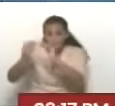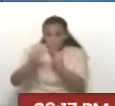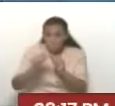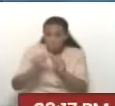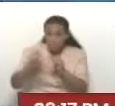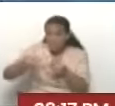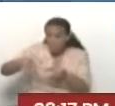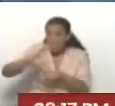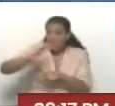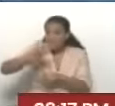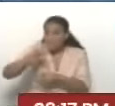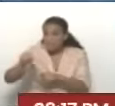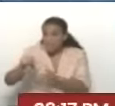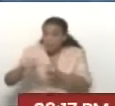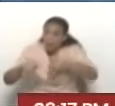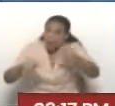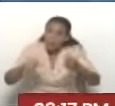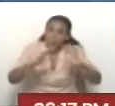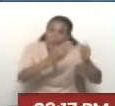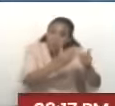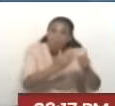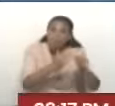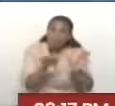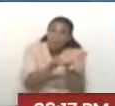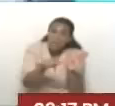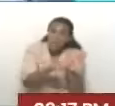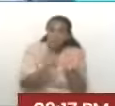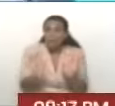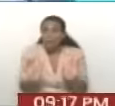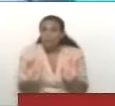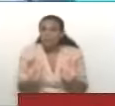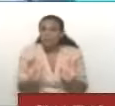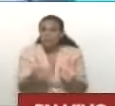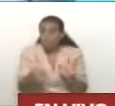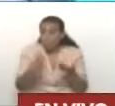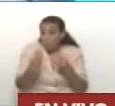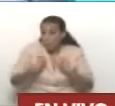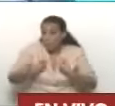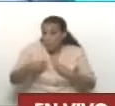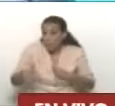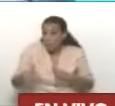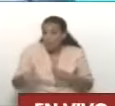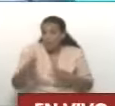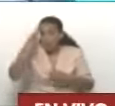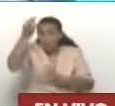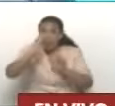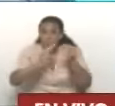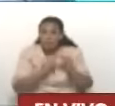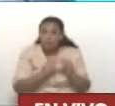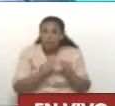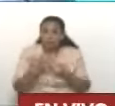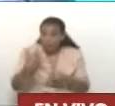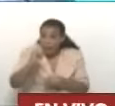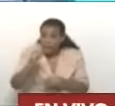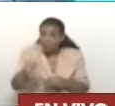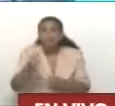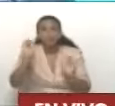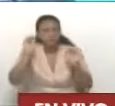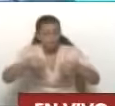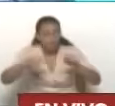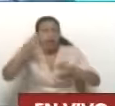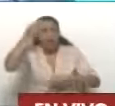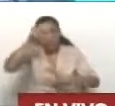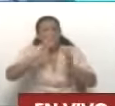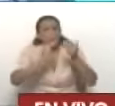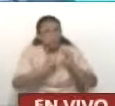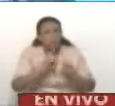Chispero, solamente. Correcto. Bueno, en la comunidad del Chispero, que es donde tú estás. ¿Ustedes tienen consejo comunal? Sí, tenemos el Consejo